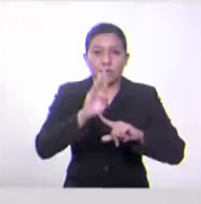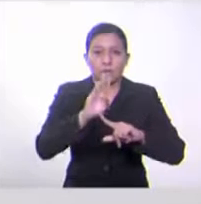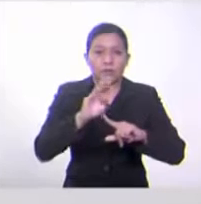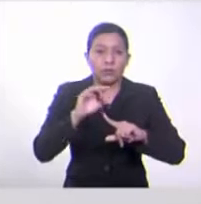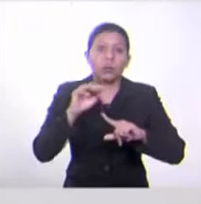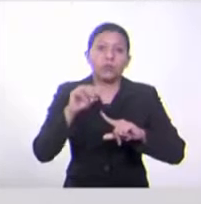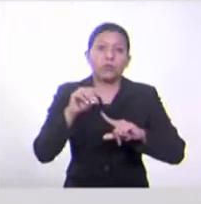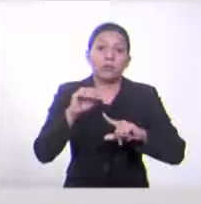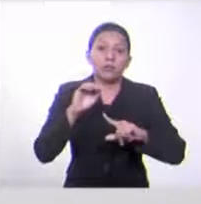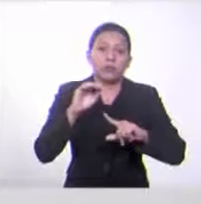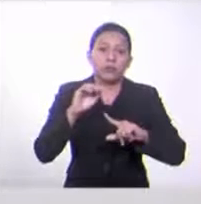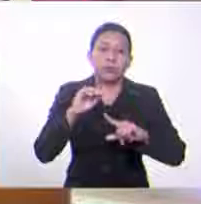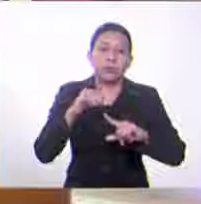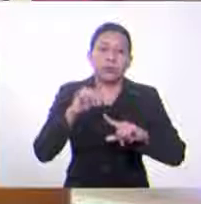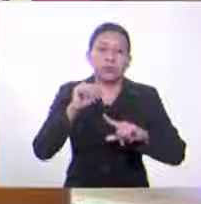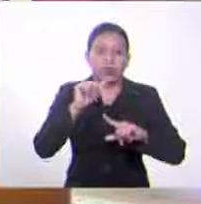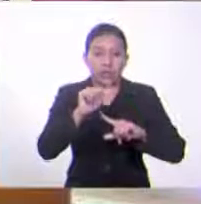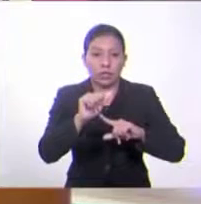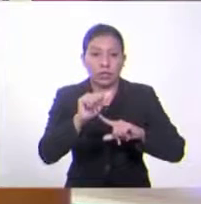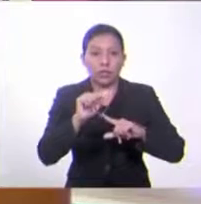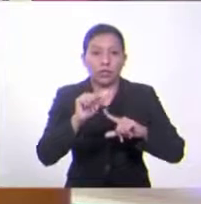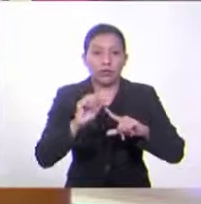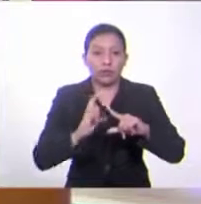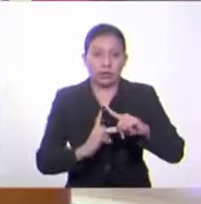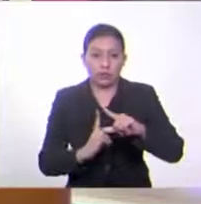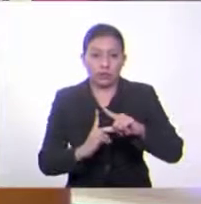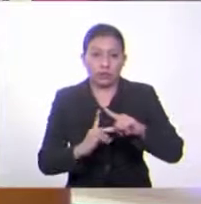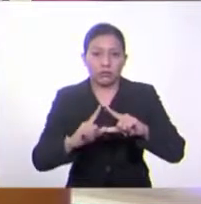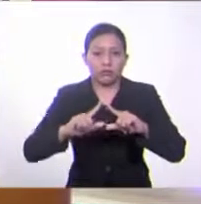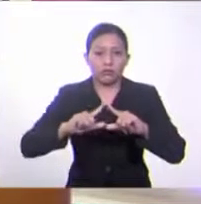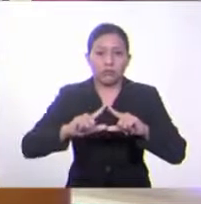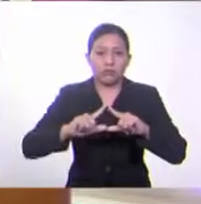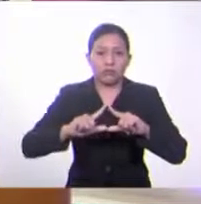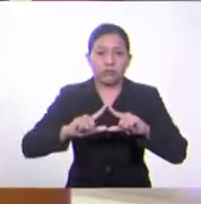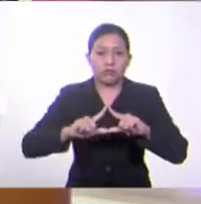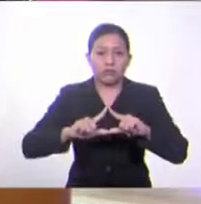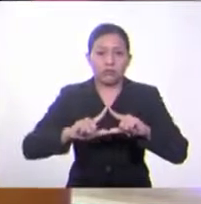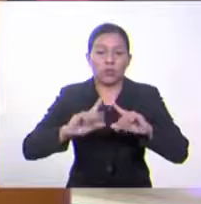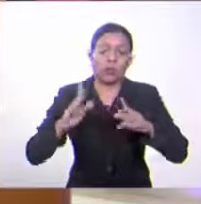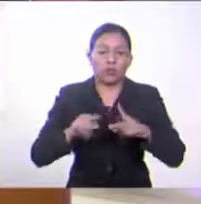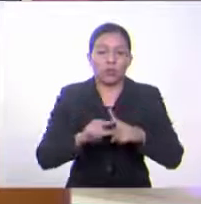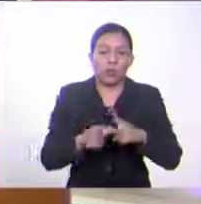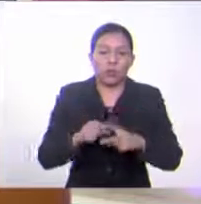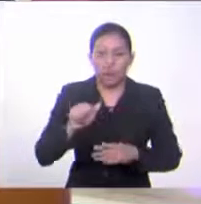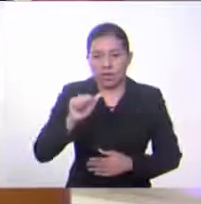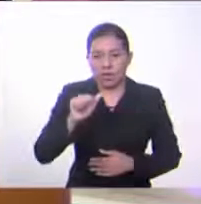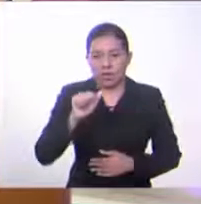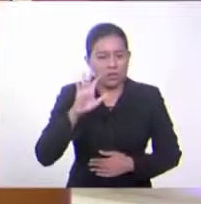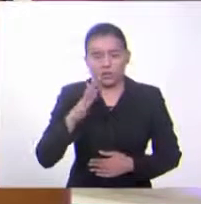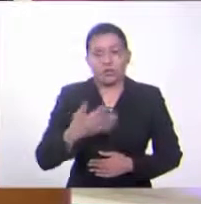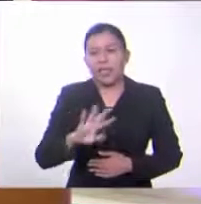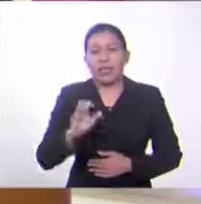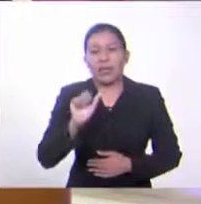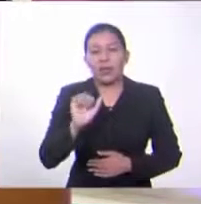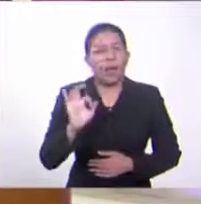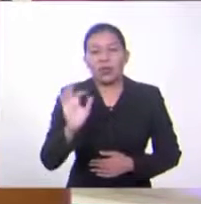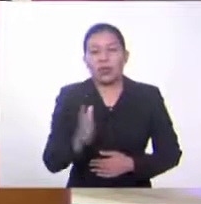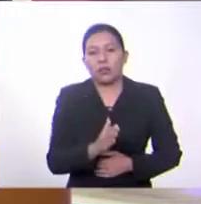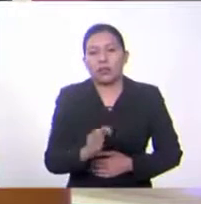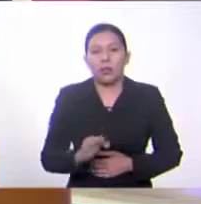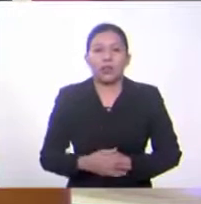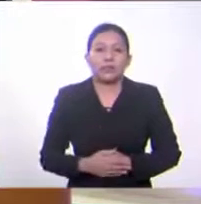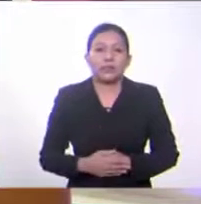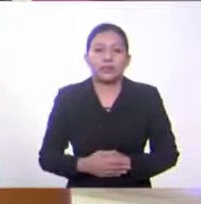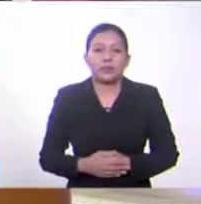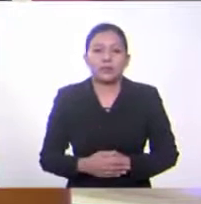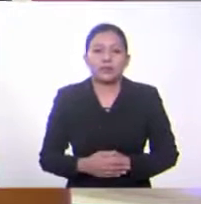BAD o simplemente el ángulo en A, bueno, ahí no sería el ángulo en A, sería mejor escribirlo